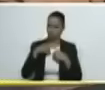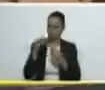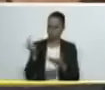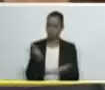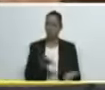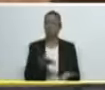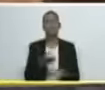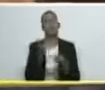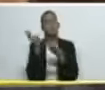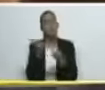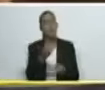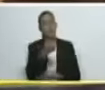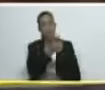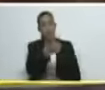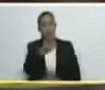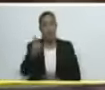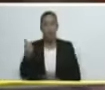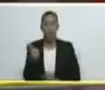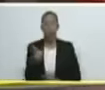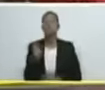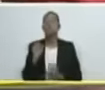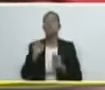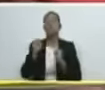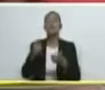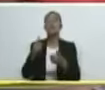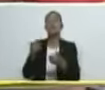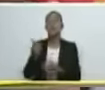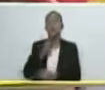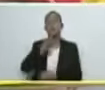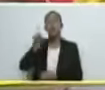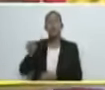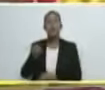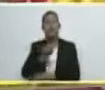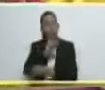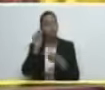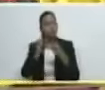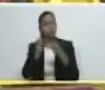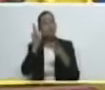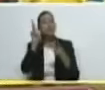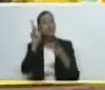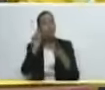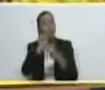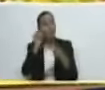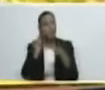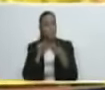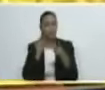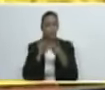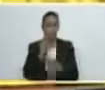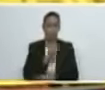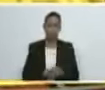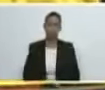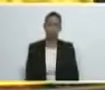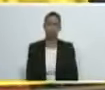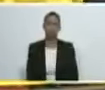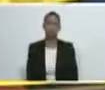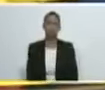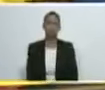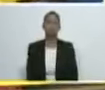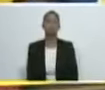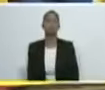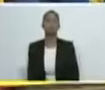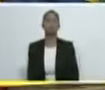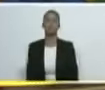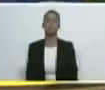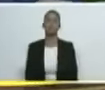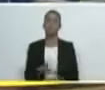uno de ustedes. Siguiente punto, ciudadana directora. A continuación, daremos inicio al proceso